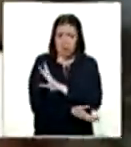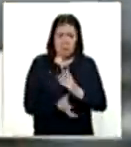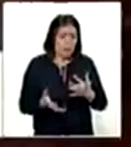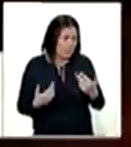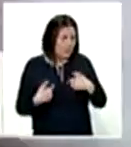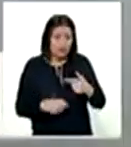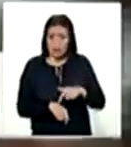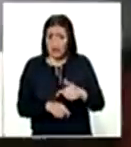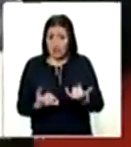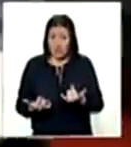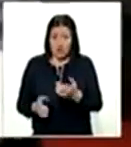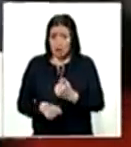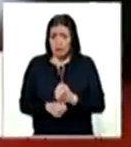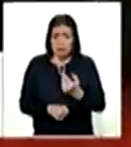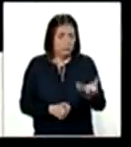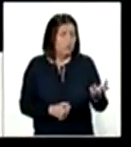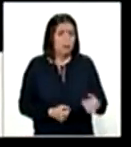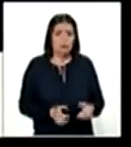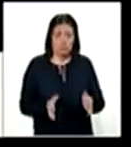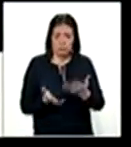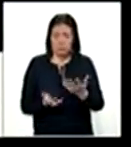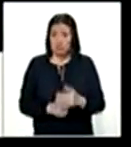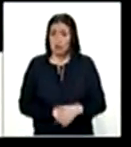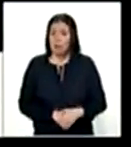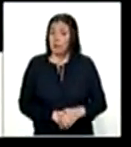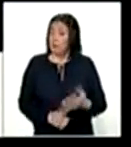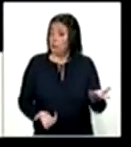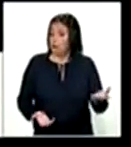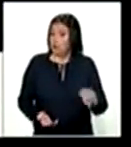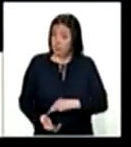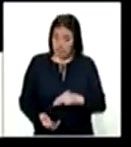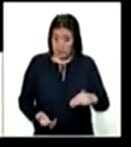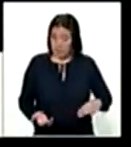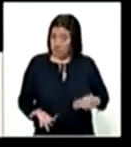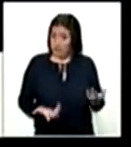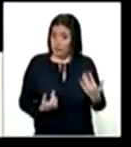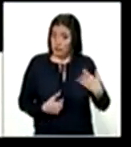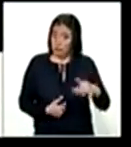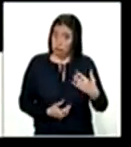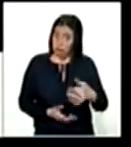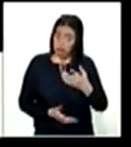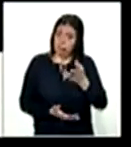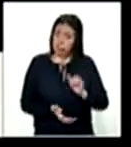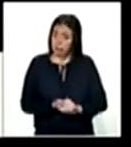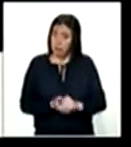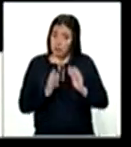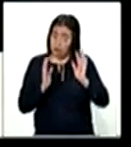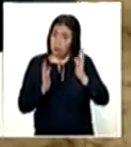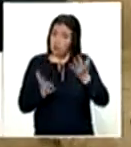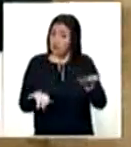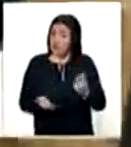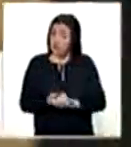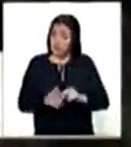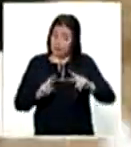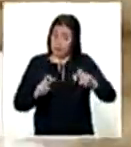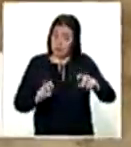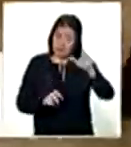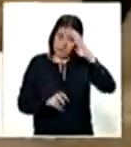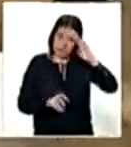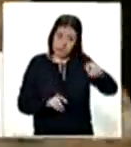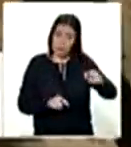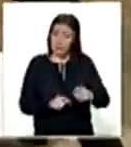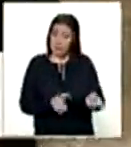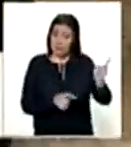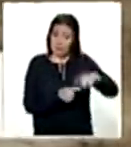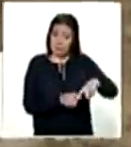turno. El cual me ocurre. El Ministerio del Interior tomará cartas en el asunto y también investigará a los policías que estuvieron